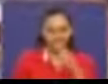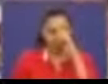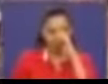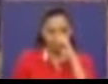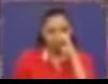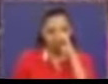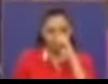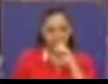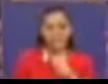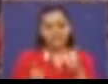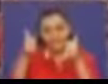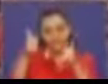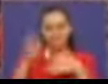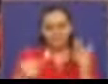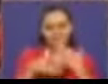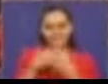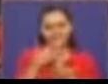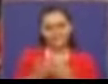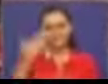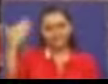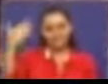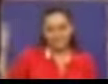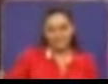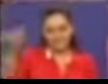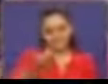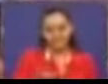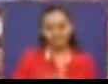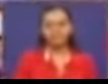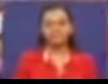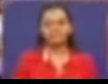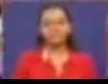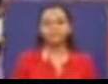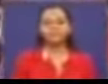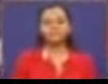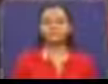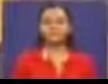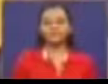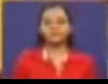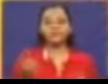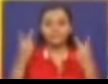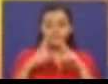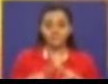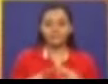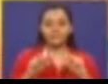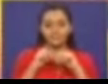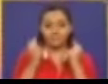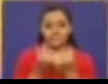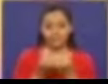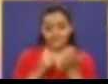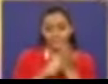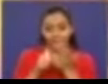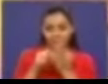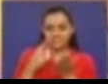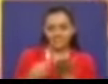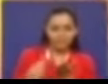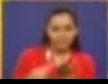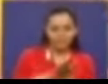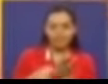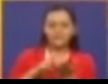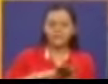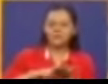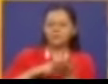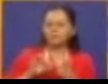Bien, compañero. Gracias a los alcaldes por estar presentes, ¿no? También en el gabinete tratamos... un proyecto